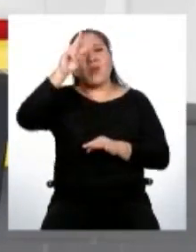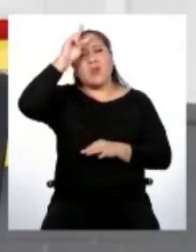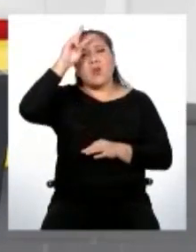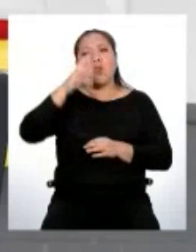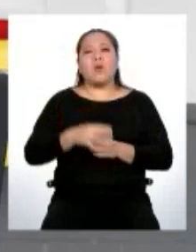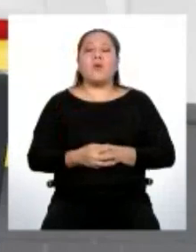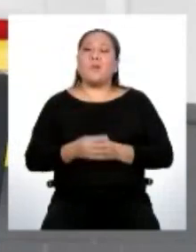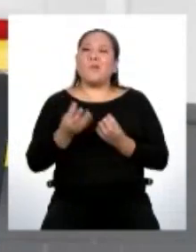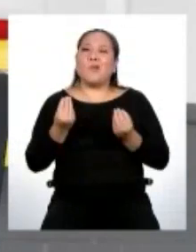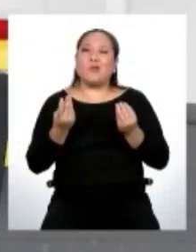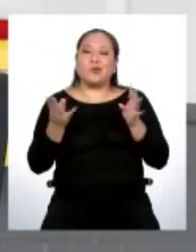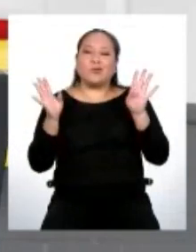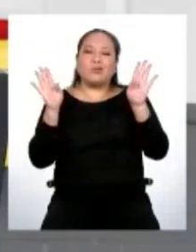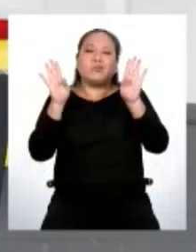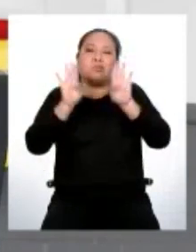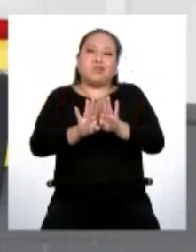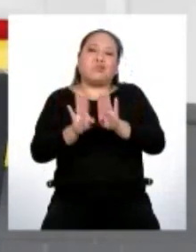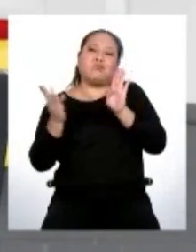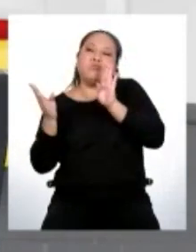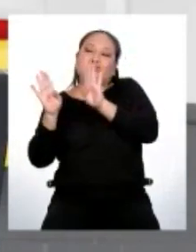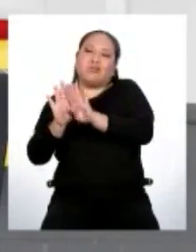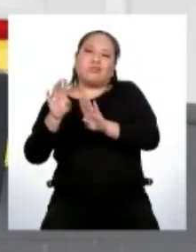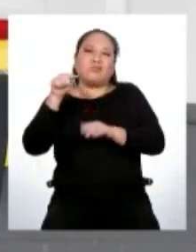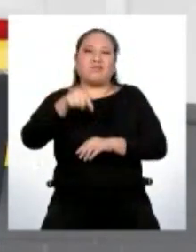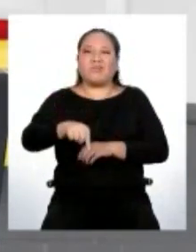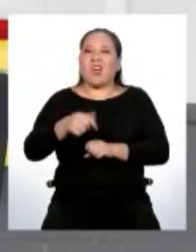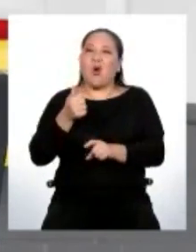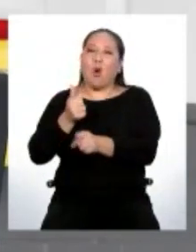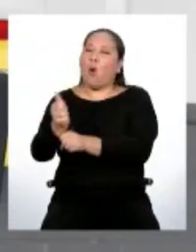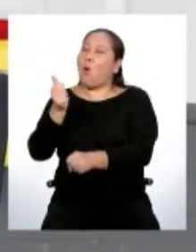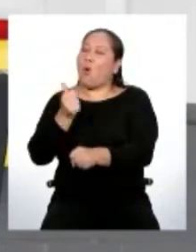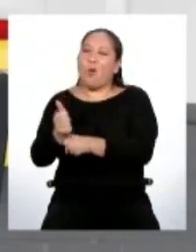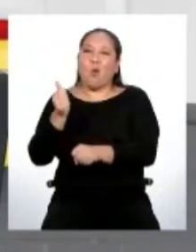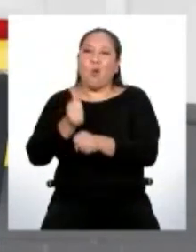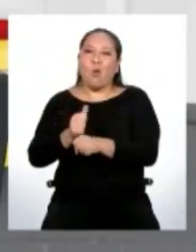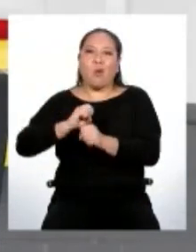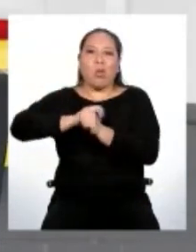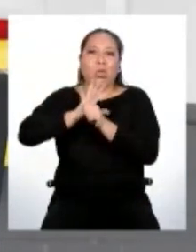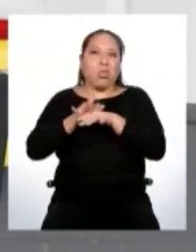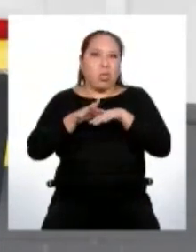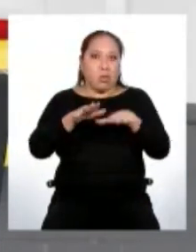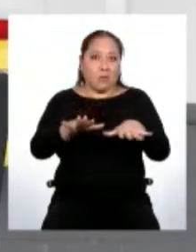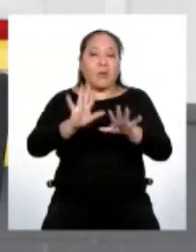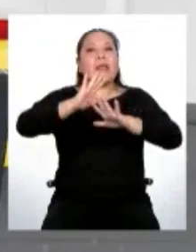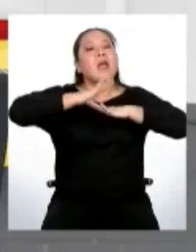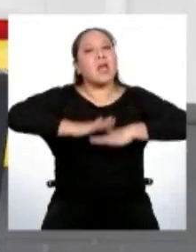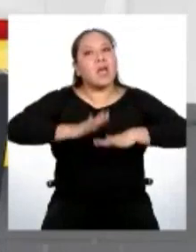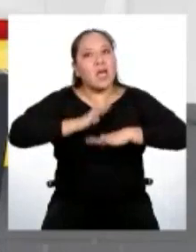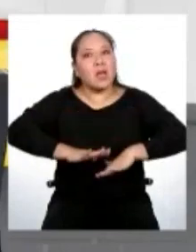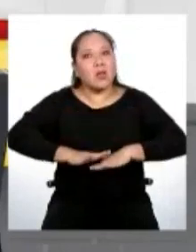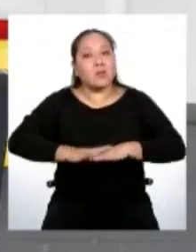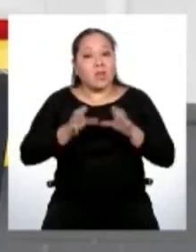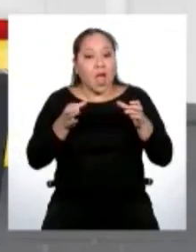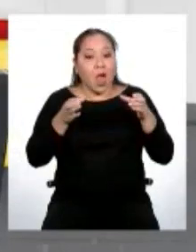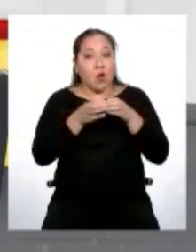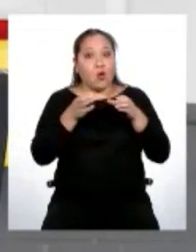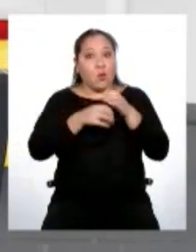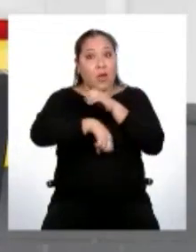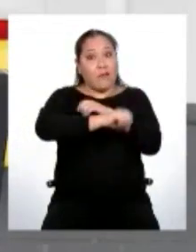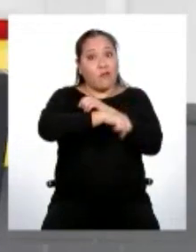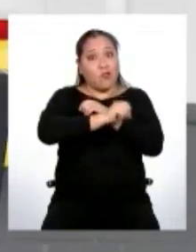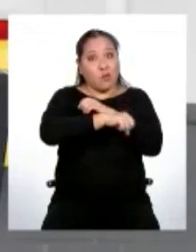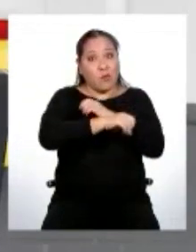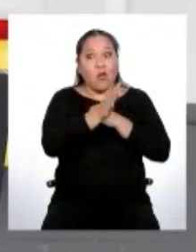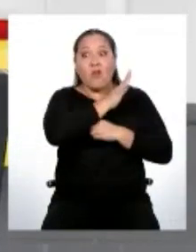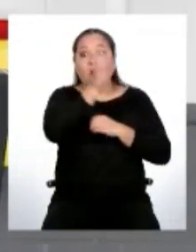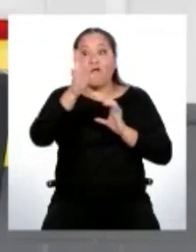han caído por culpa del COVID-19? Pero tranquilos, porque si la selección peruana pudo ir a un mundial, el teatro peruano puede volver a la vida